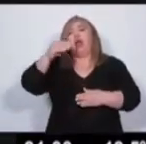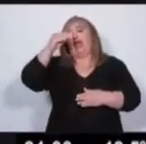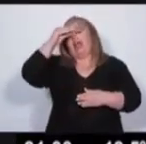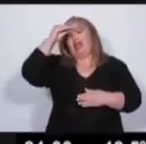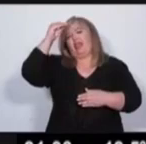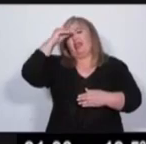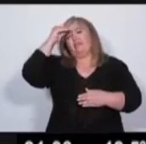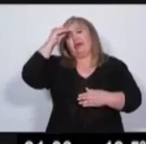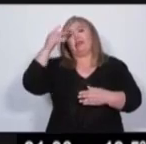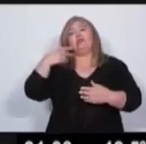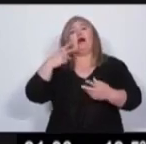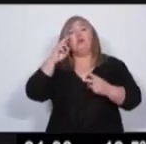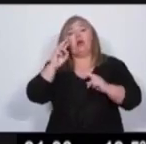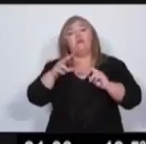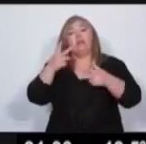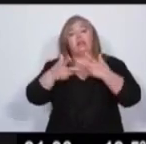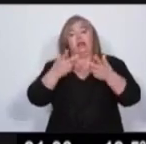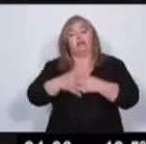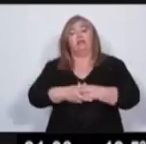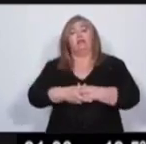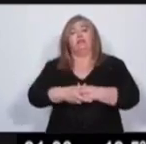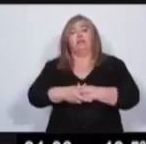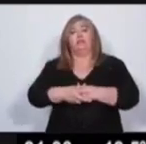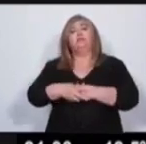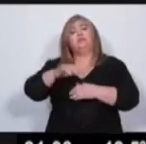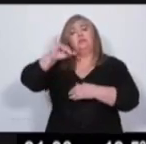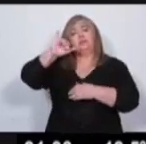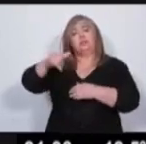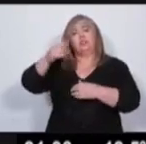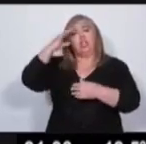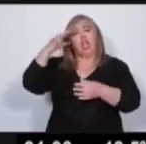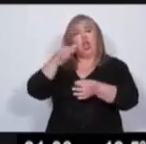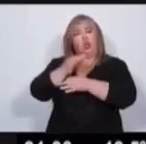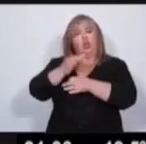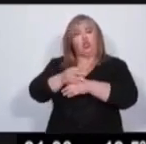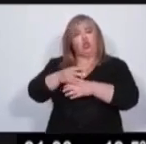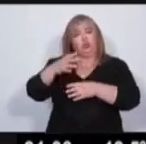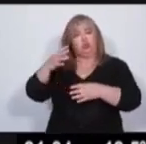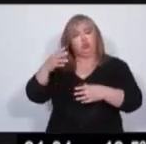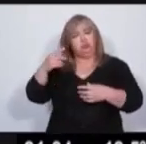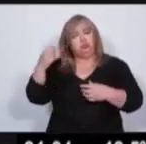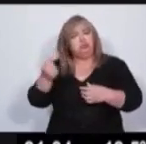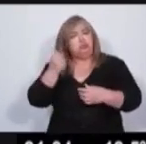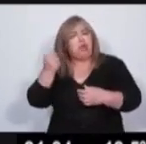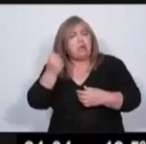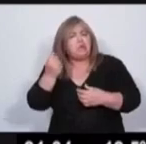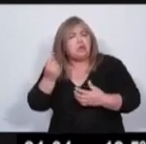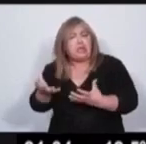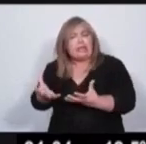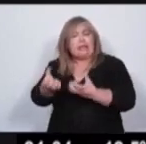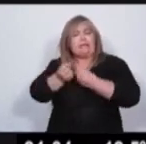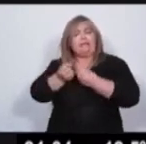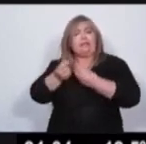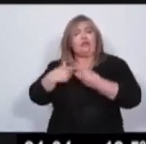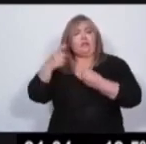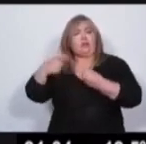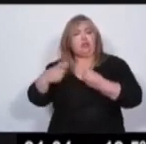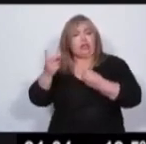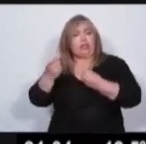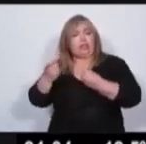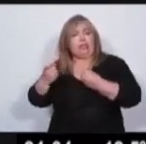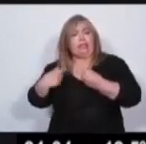evidentemente la educación es la herramienta más potente para igualar oportunidades entre los que más y los que menos tienen